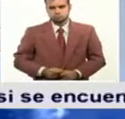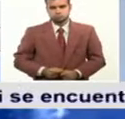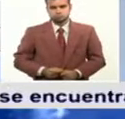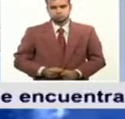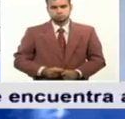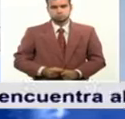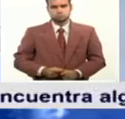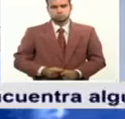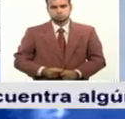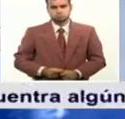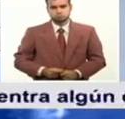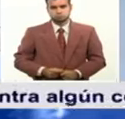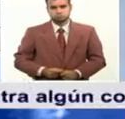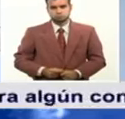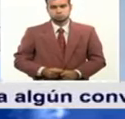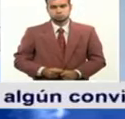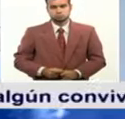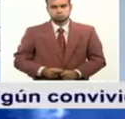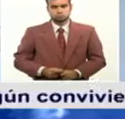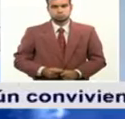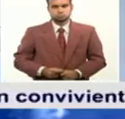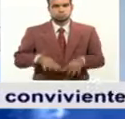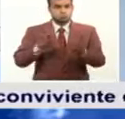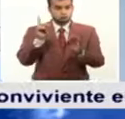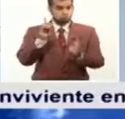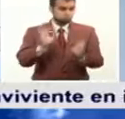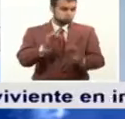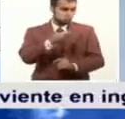la COVID en el día de ayer.